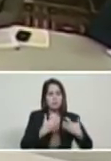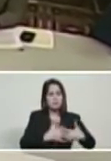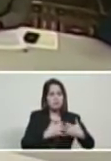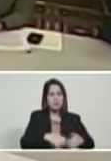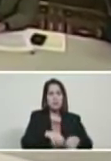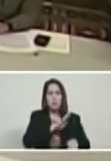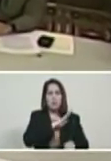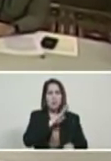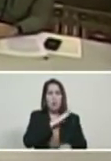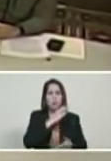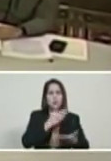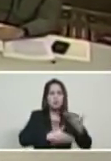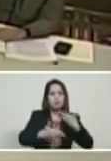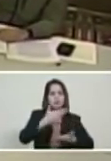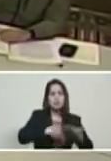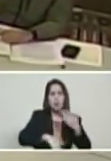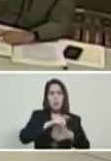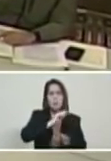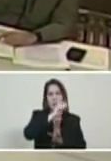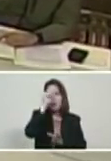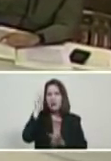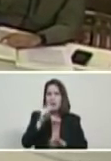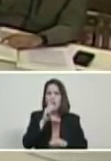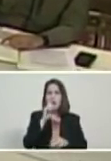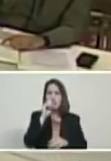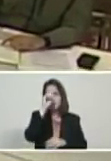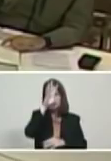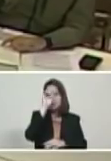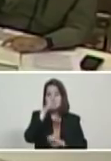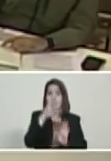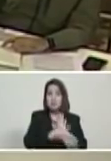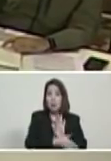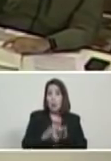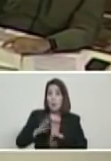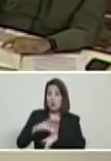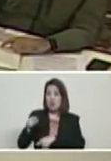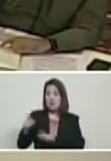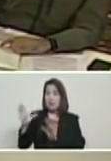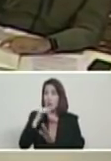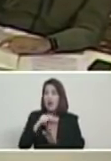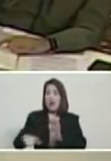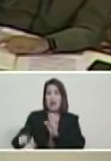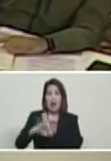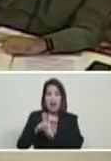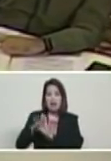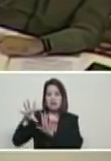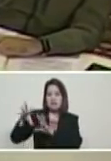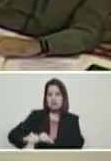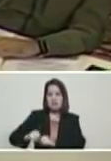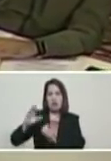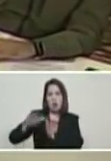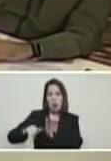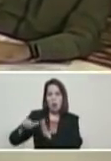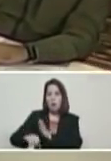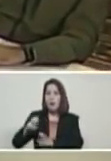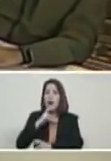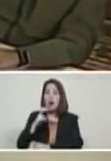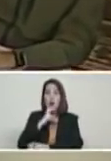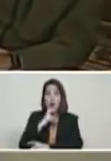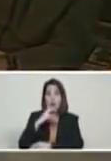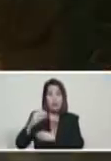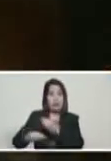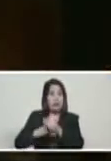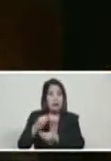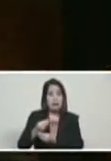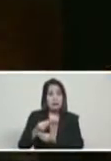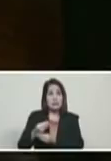además de destructiva para el medio ambiente, tenemos un combate cuerpo a cuerpo, palmo a palmo del territorio